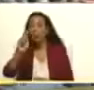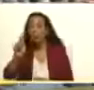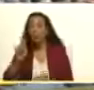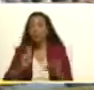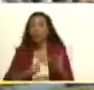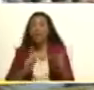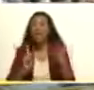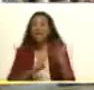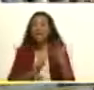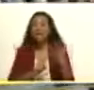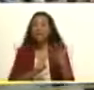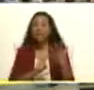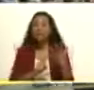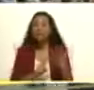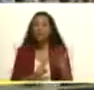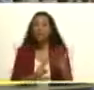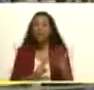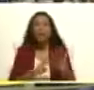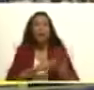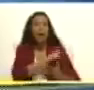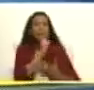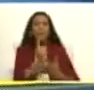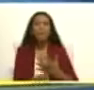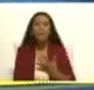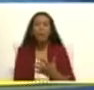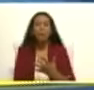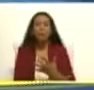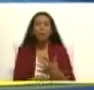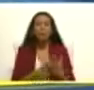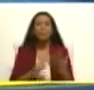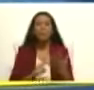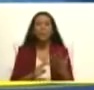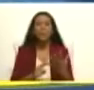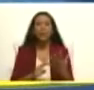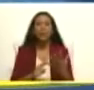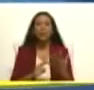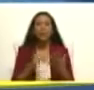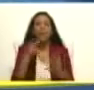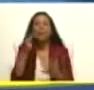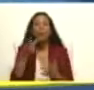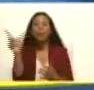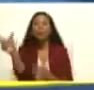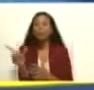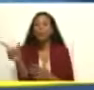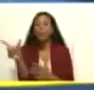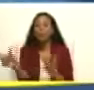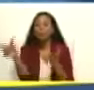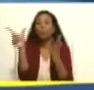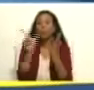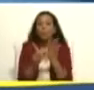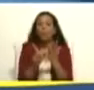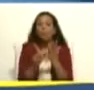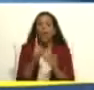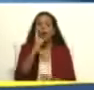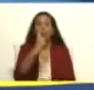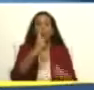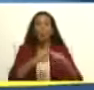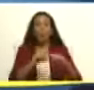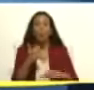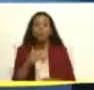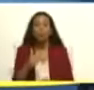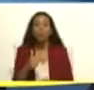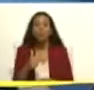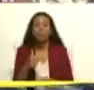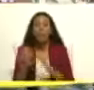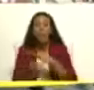Y en quinto lugar, la poderosa maquinaria del Partido Socialista Unido de Venezuela, el 1x10